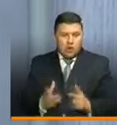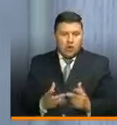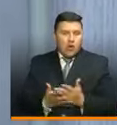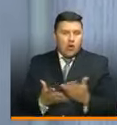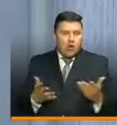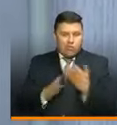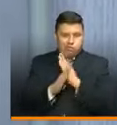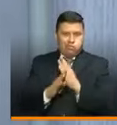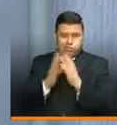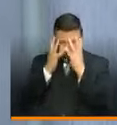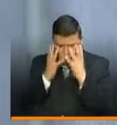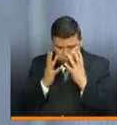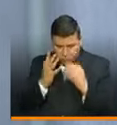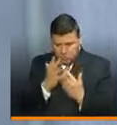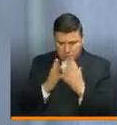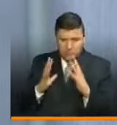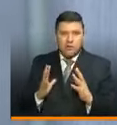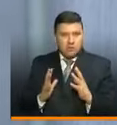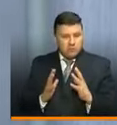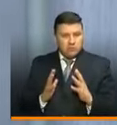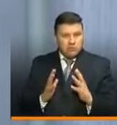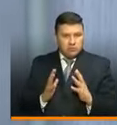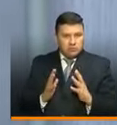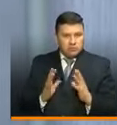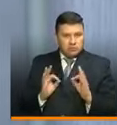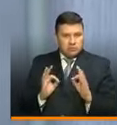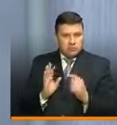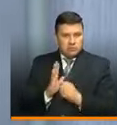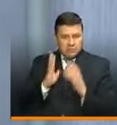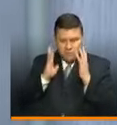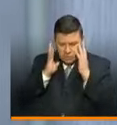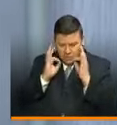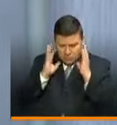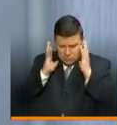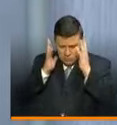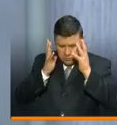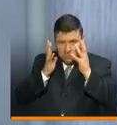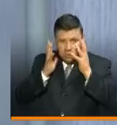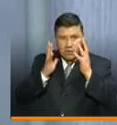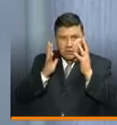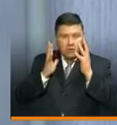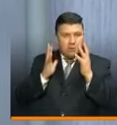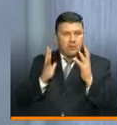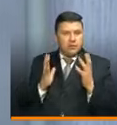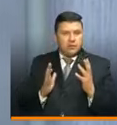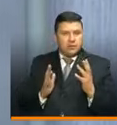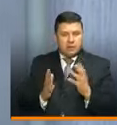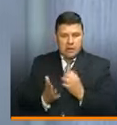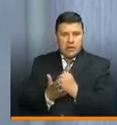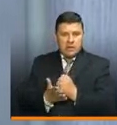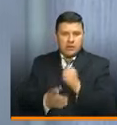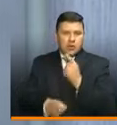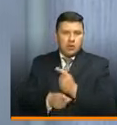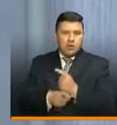elementos de protección específicos, con un modelo de careta y de aditamentos que pudieran ayudar. Yo